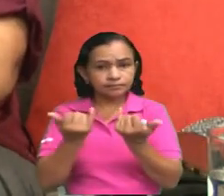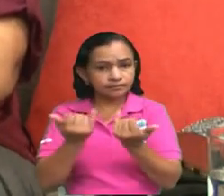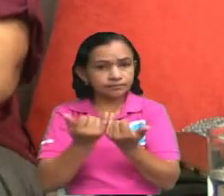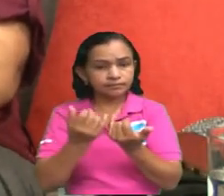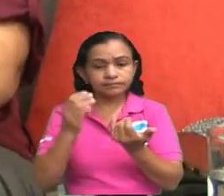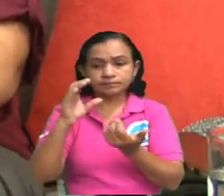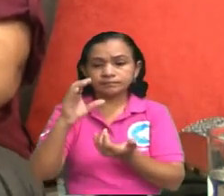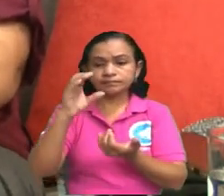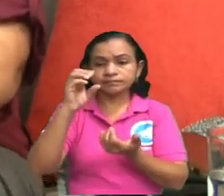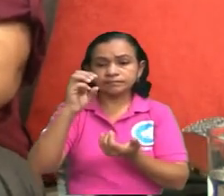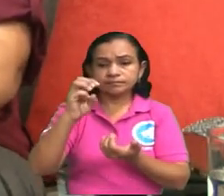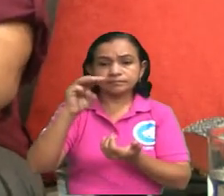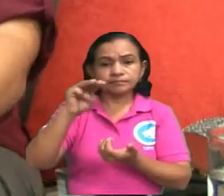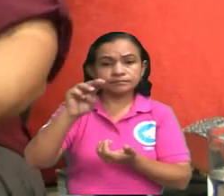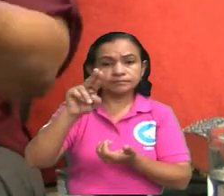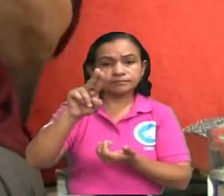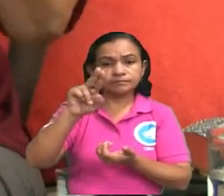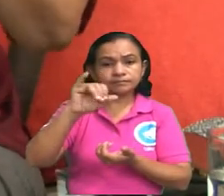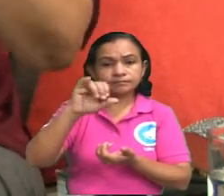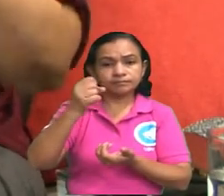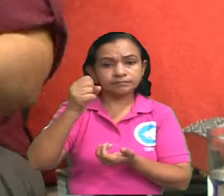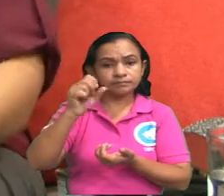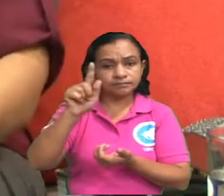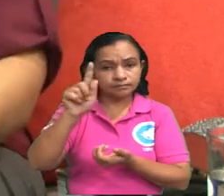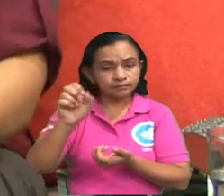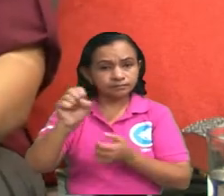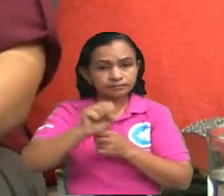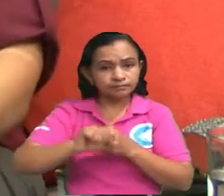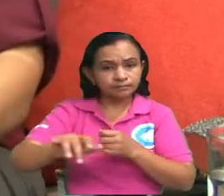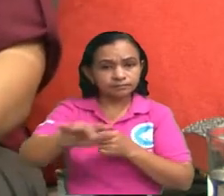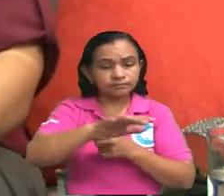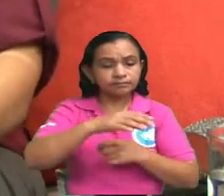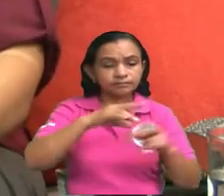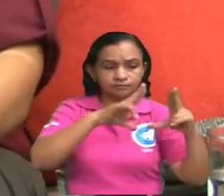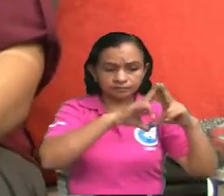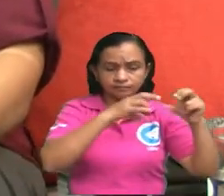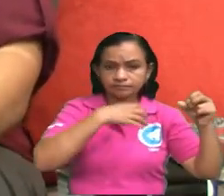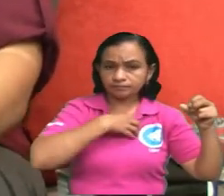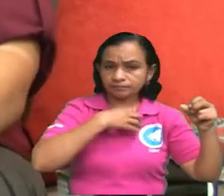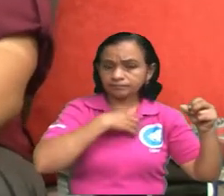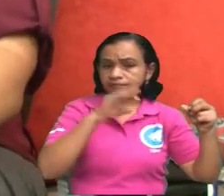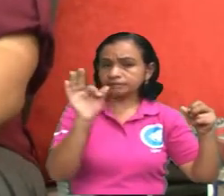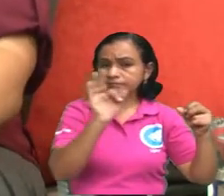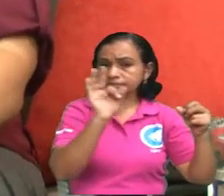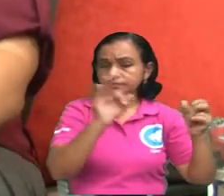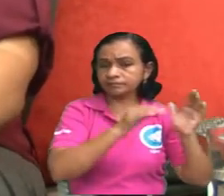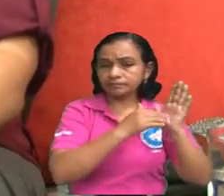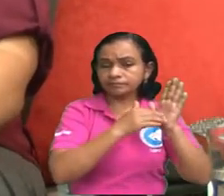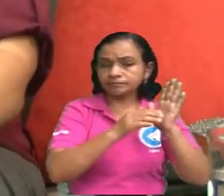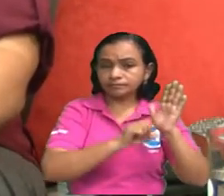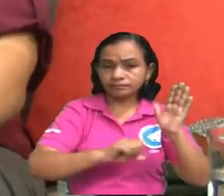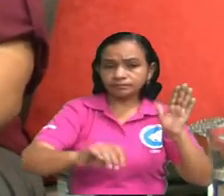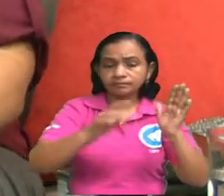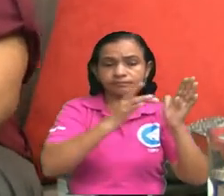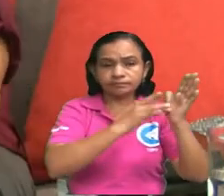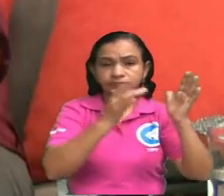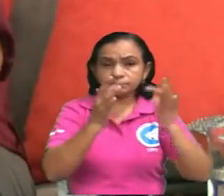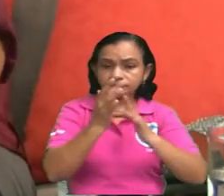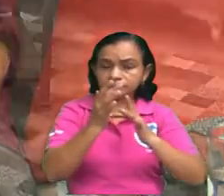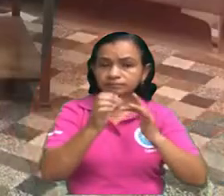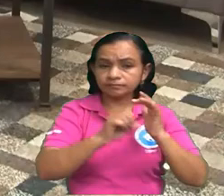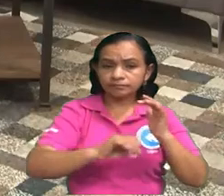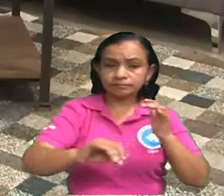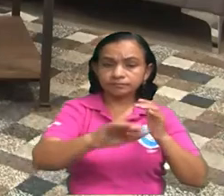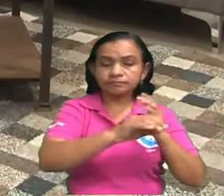modelo socialista. Nosotros tenemos nuestro propio modelo, un modelo cristiano, socialista